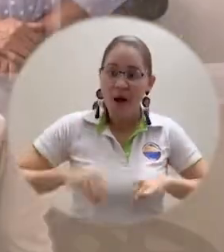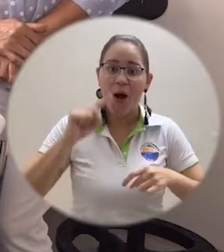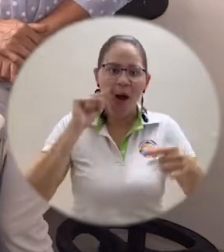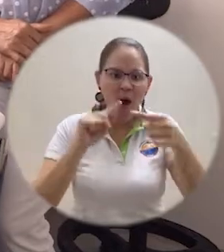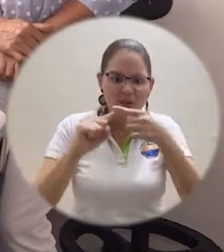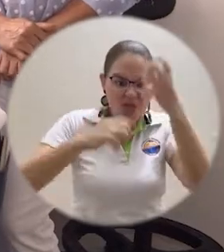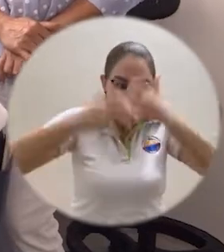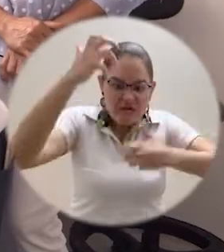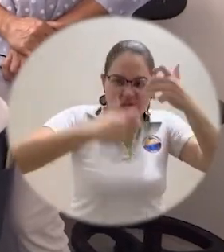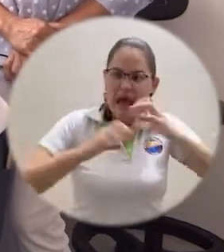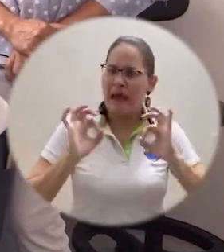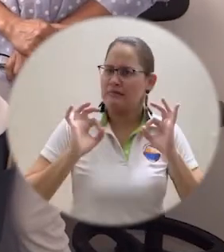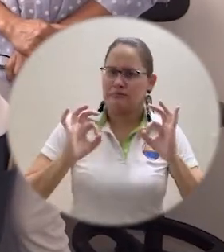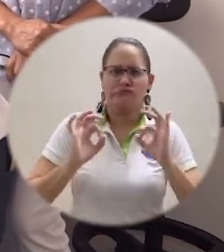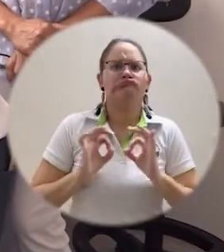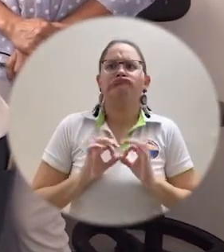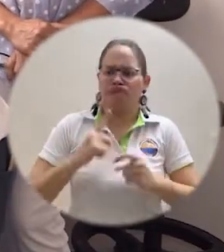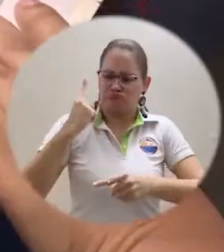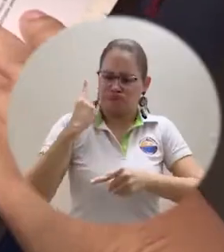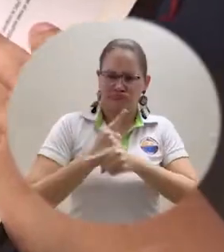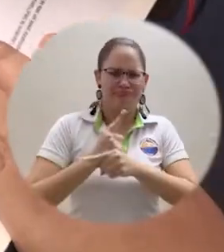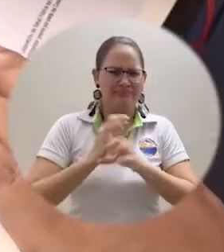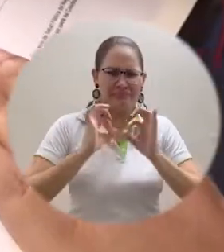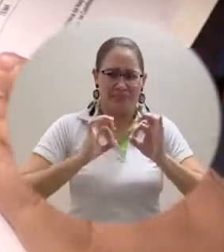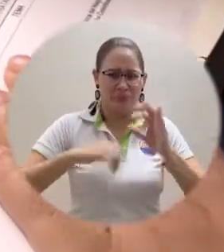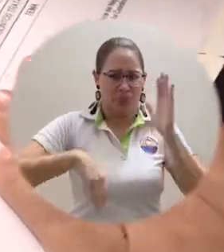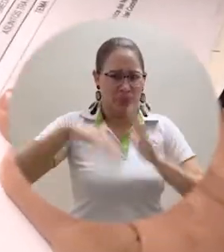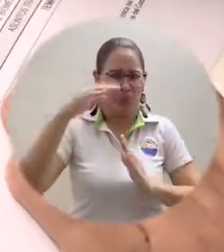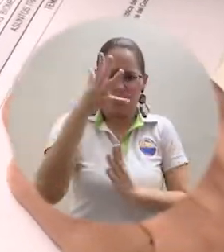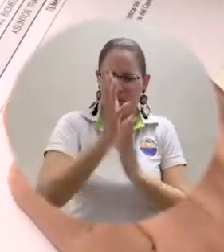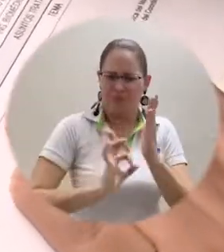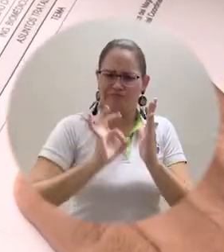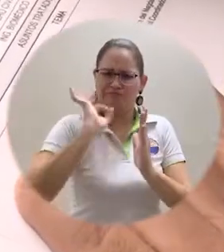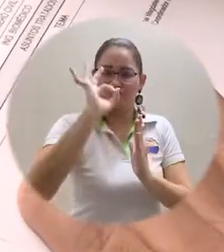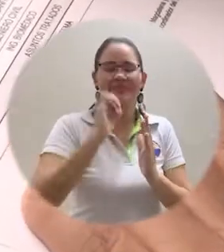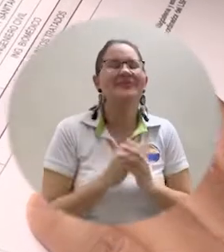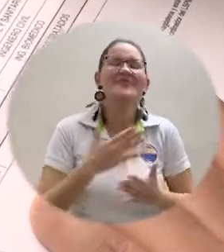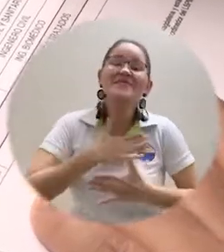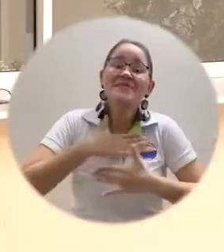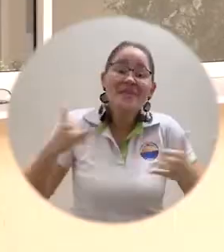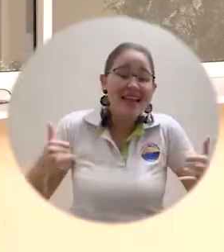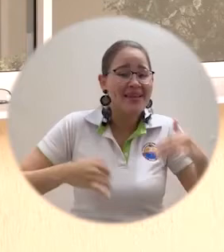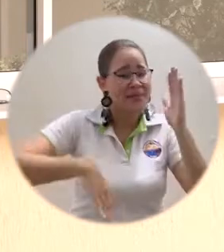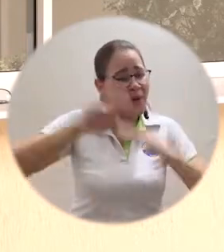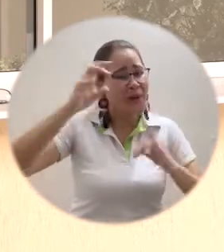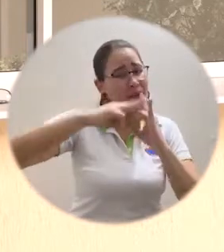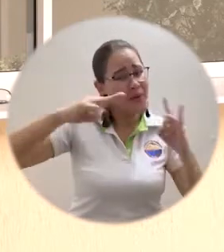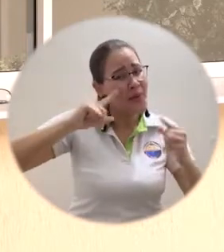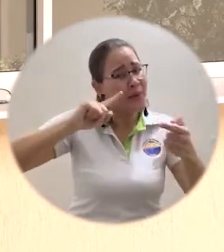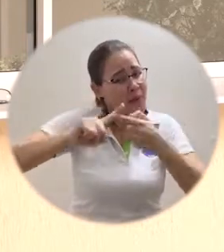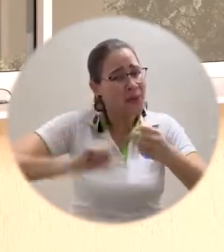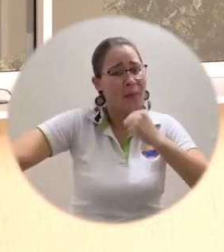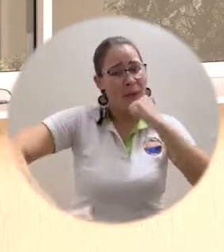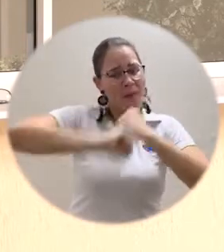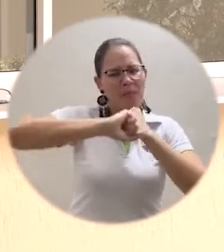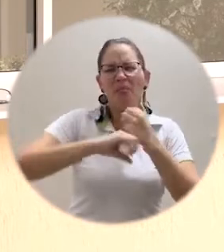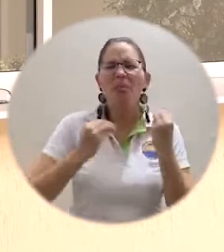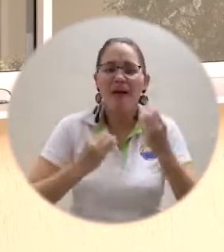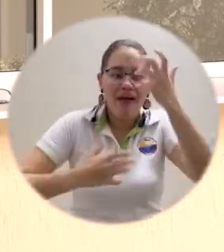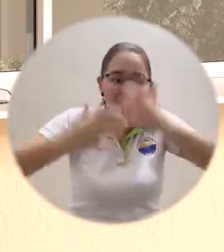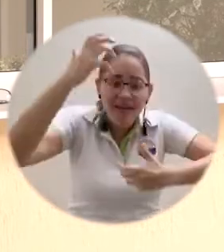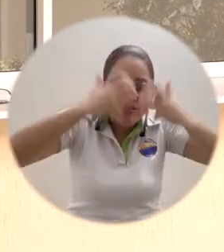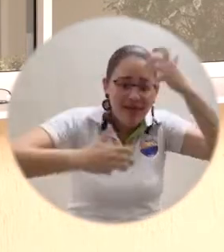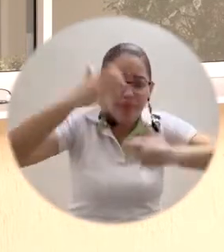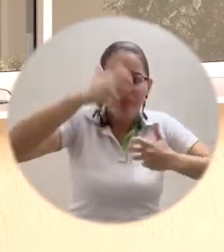pasó, tiene un cumplimiento altísimo y felices de poder contar con la universidad para que nos haga pruebas a todo el